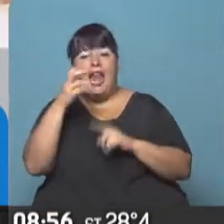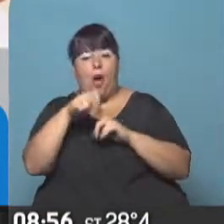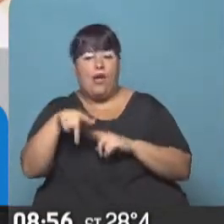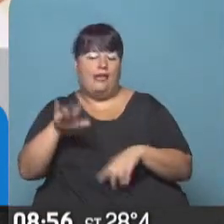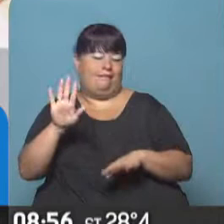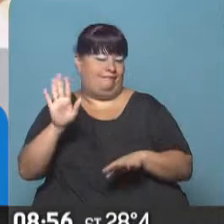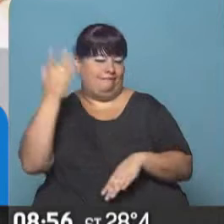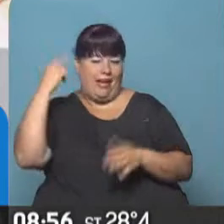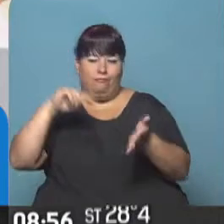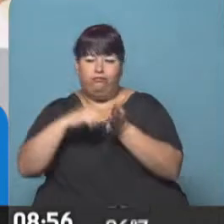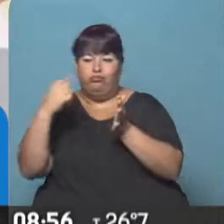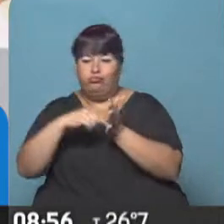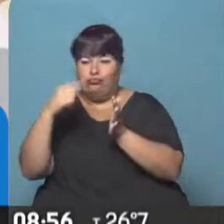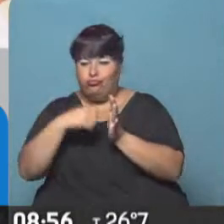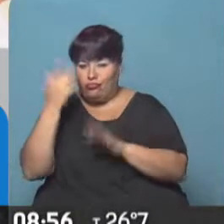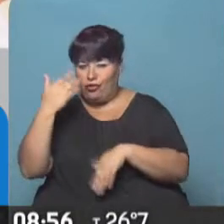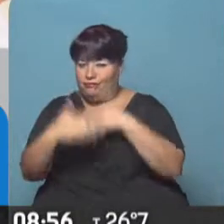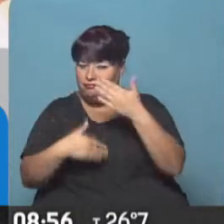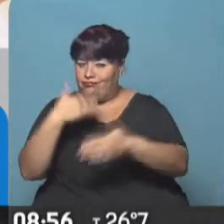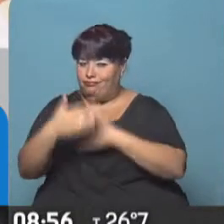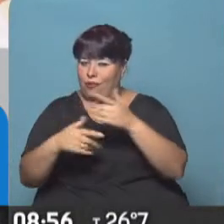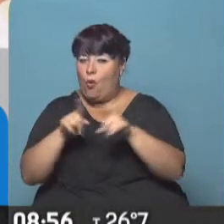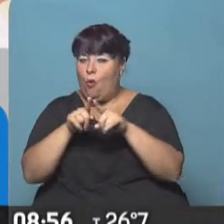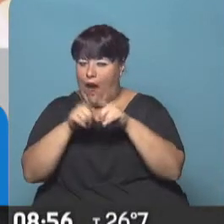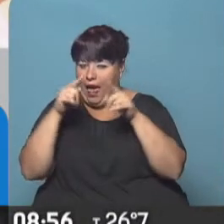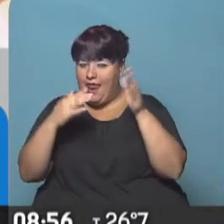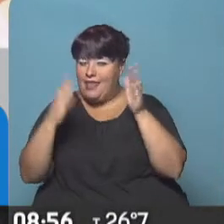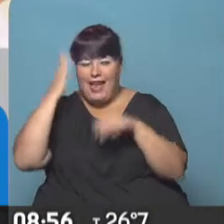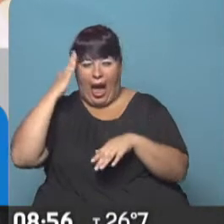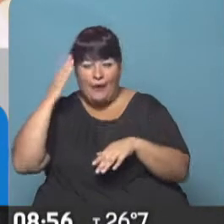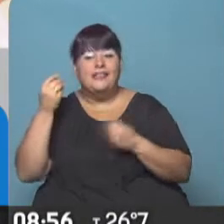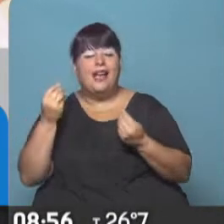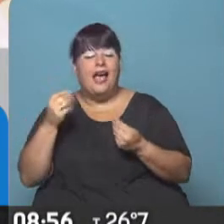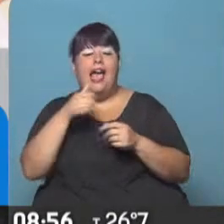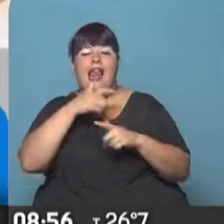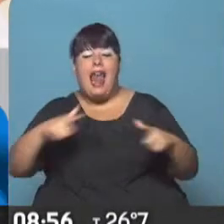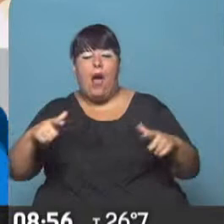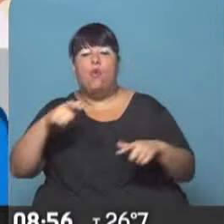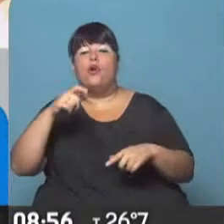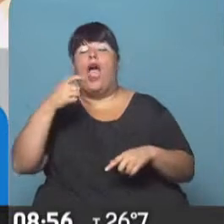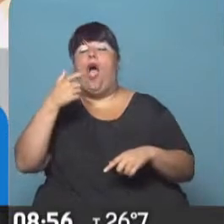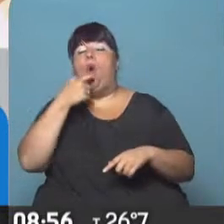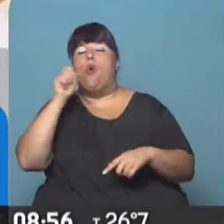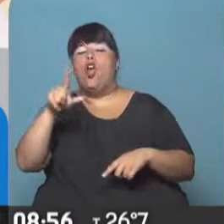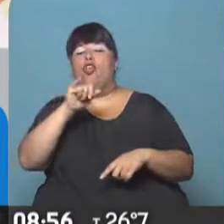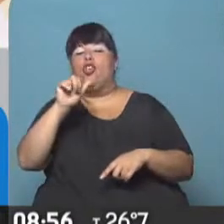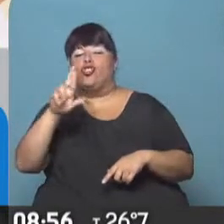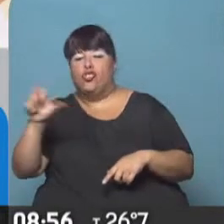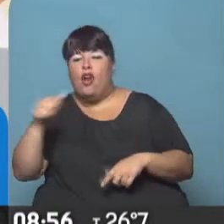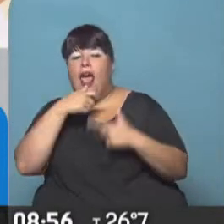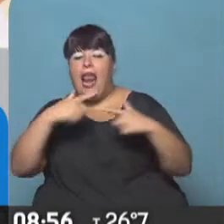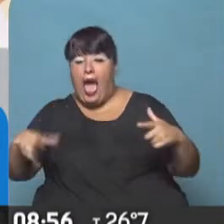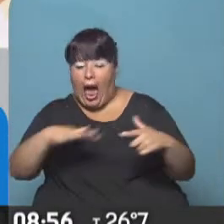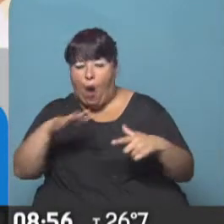que va haciendo el caminito y va como en la puntera de la lista bueno la laguna de acuerdo de zorro nuestra laguna donde pueden